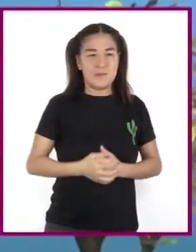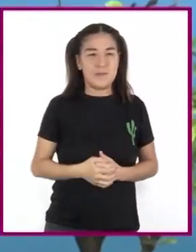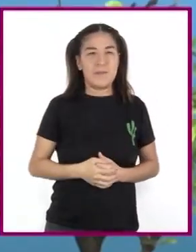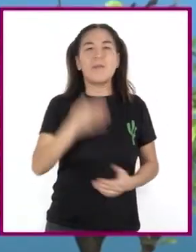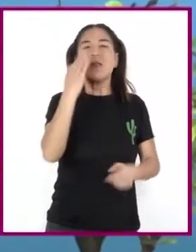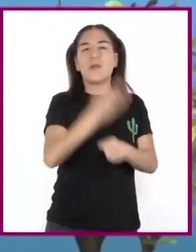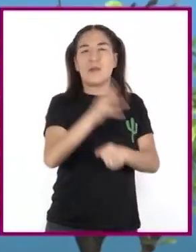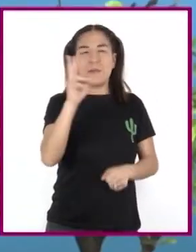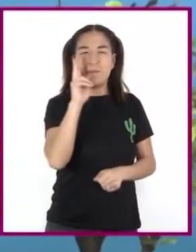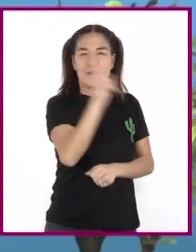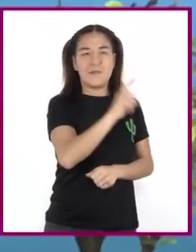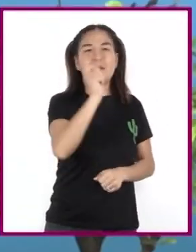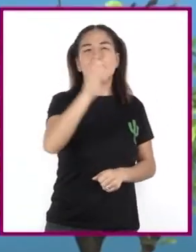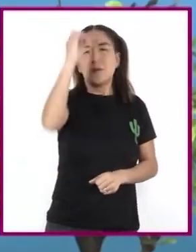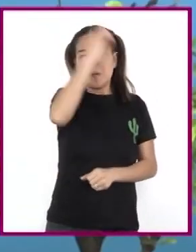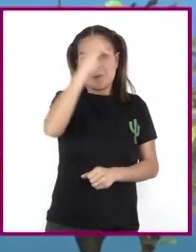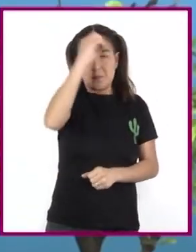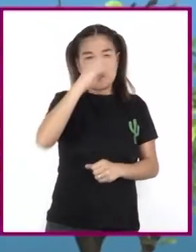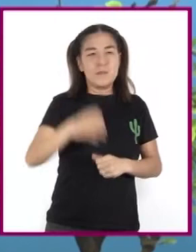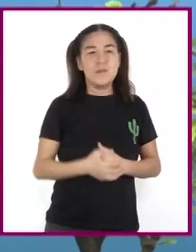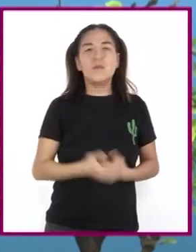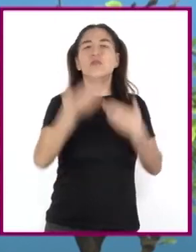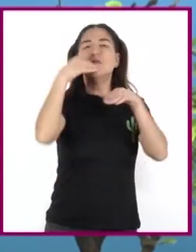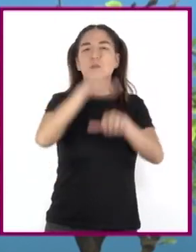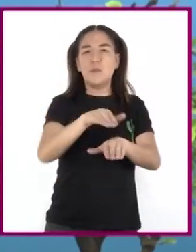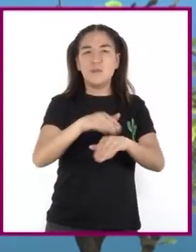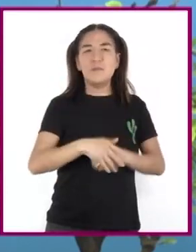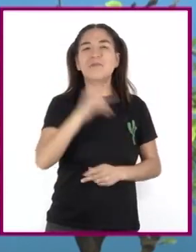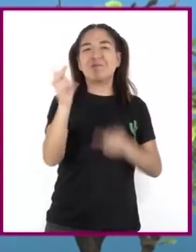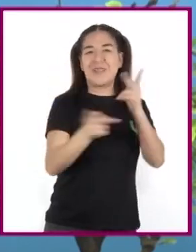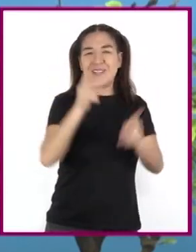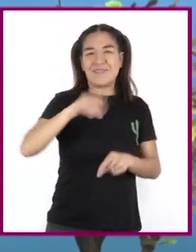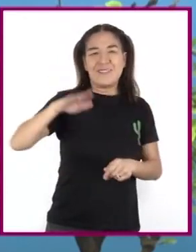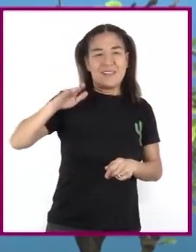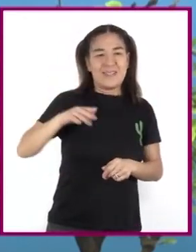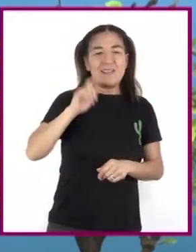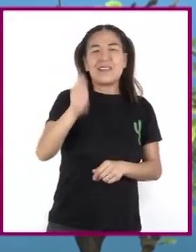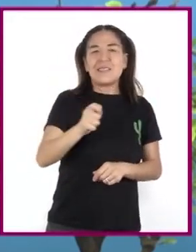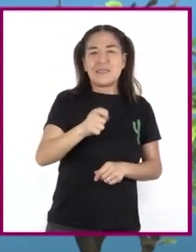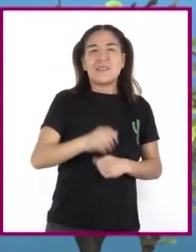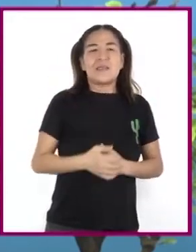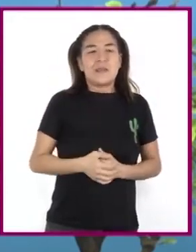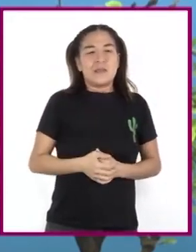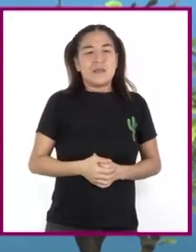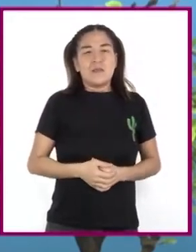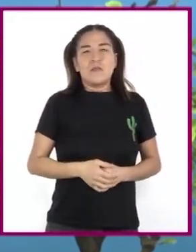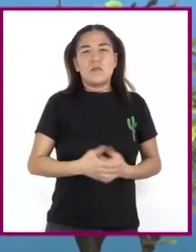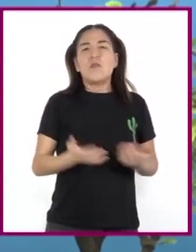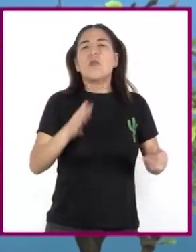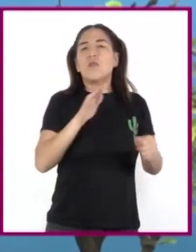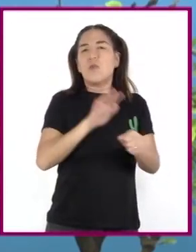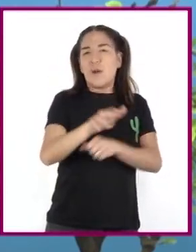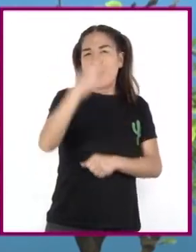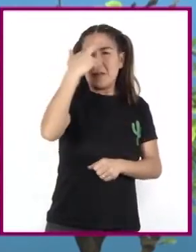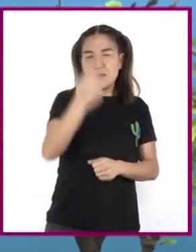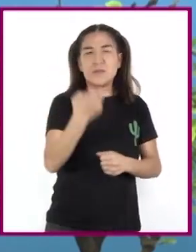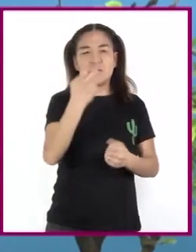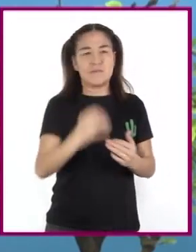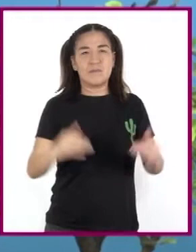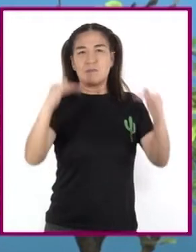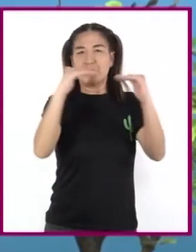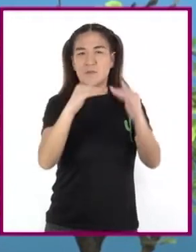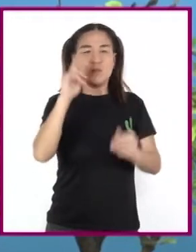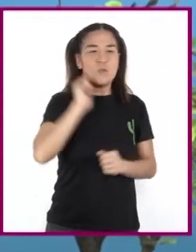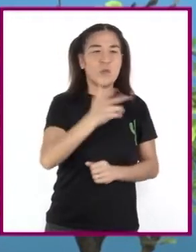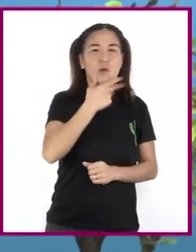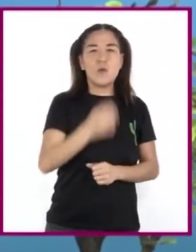escuchar las siguientes opiniones con relación a las preguntas ¿qué implica la igualdad de género? ¿Y qué valores éticos